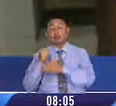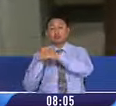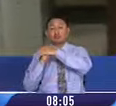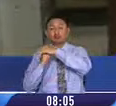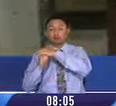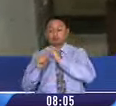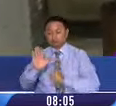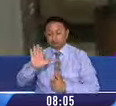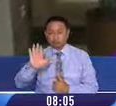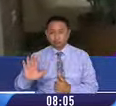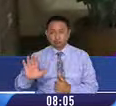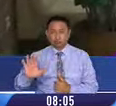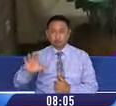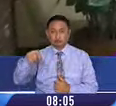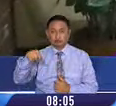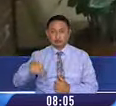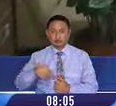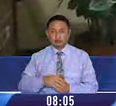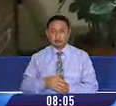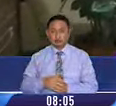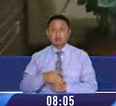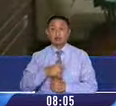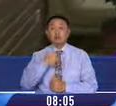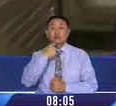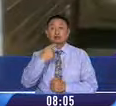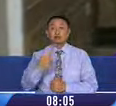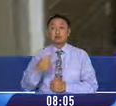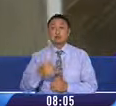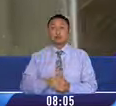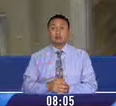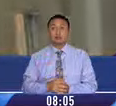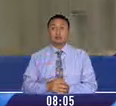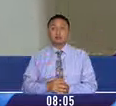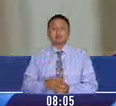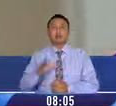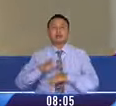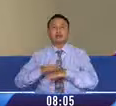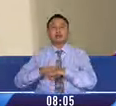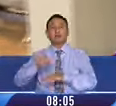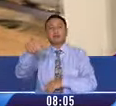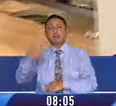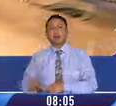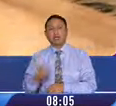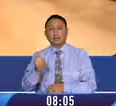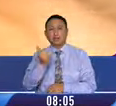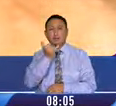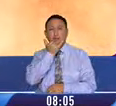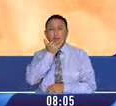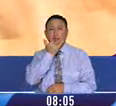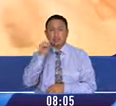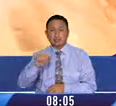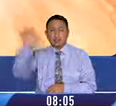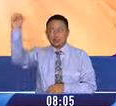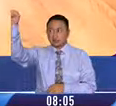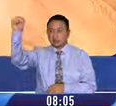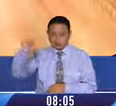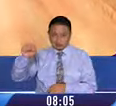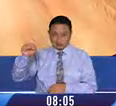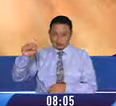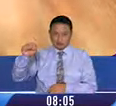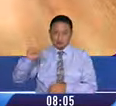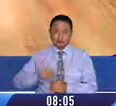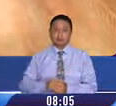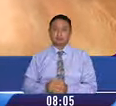que se detuvo inicialmente, según lo que habían dicho, por una mala maniobra maniobra por parte de uno de los usuarios, una